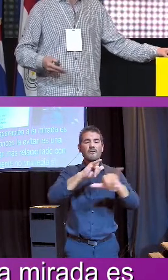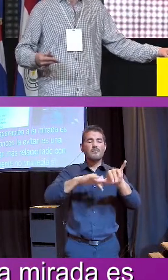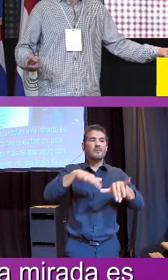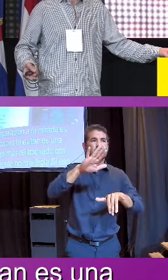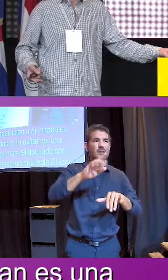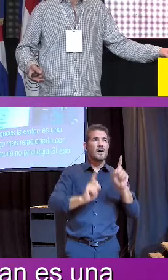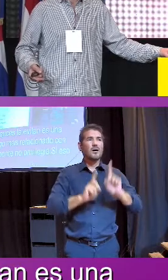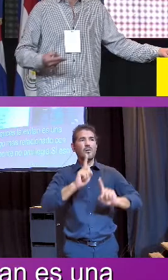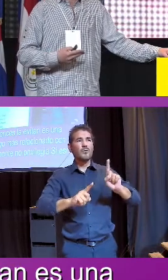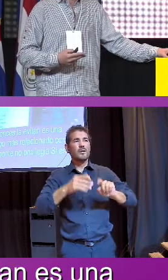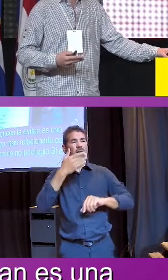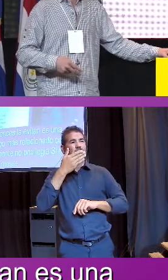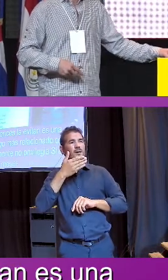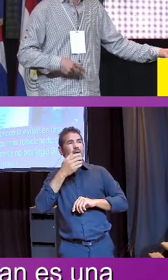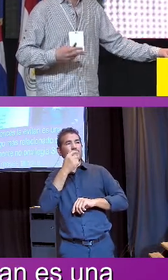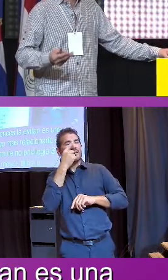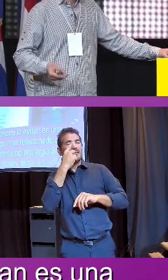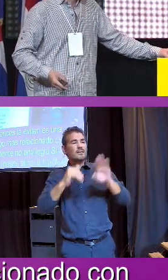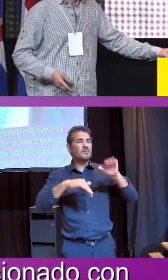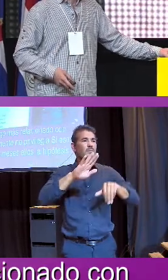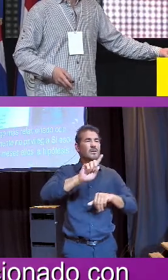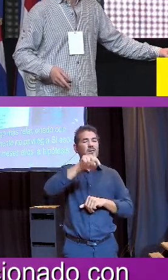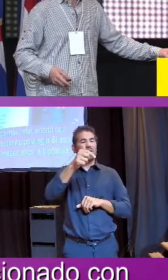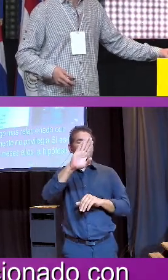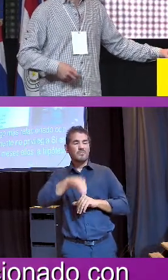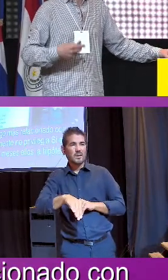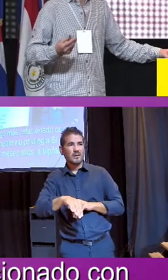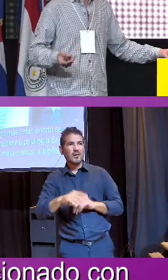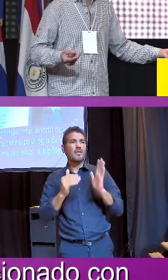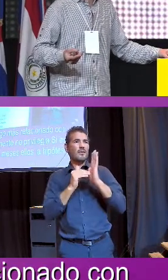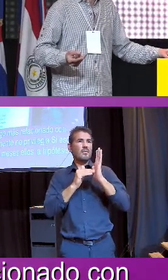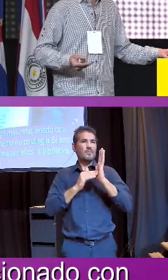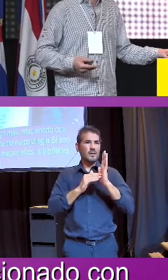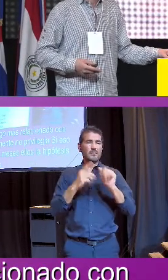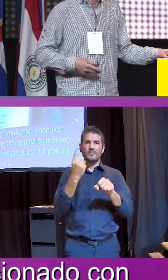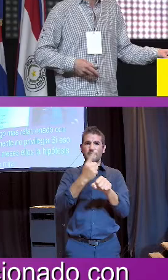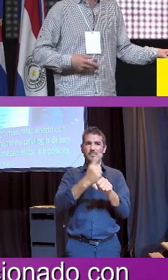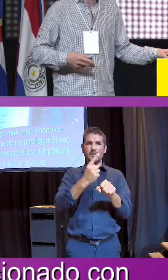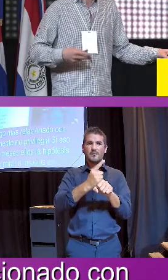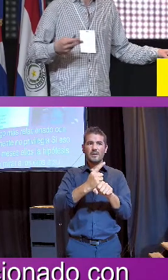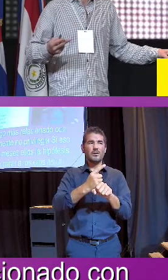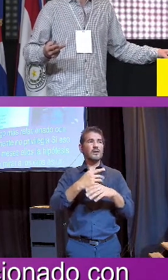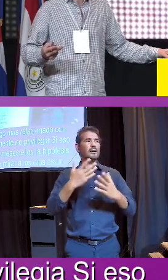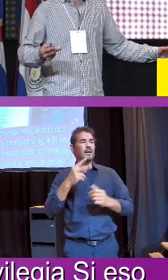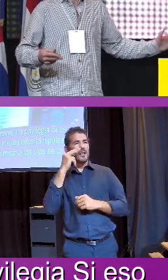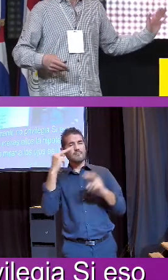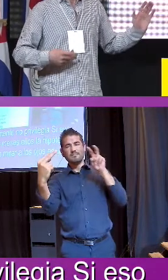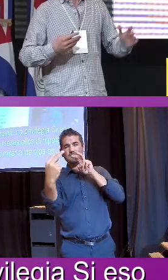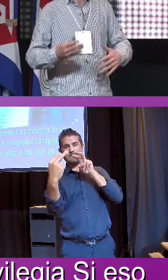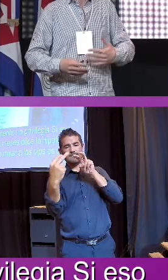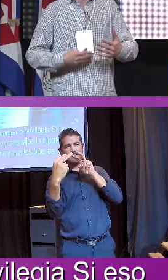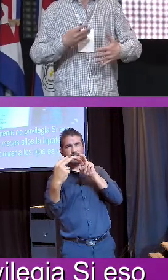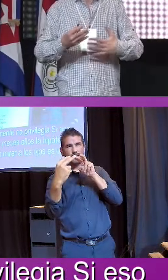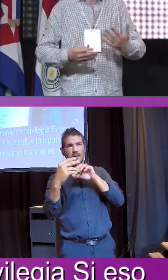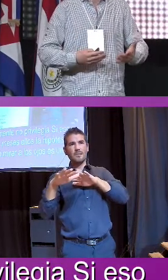lo hacen sí los primeros 2 meses. Ellos, la hipótesis que propusieron es que al principio mirar a los ojos es como un reflejo primitivo, y